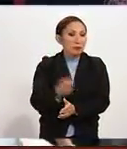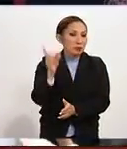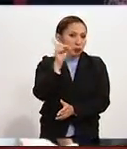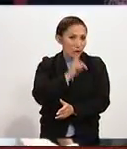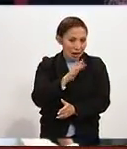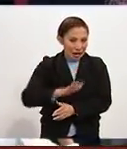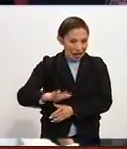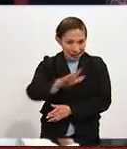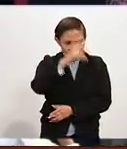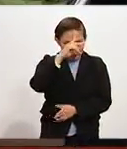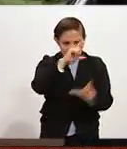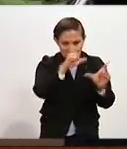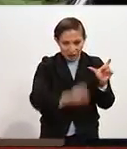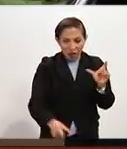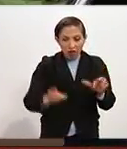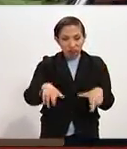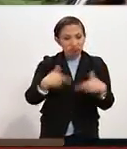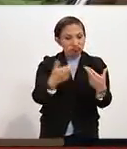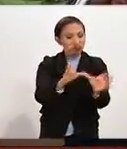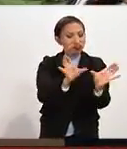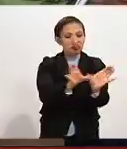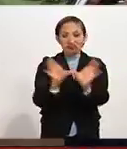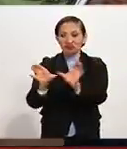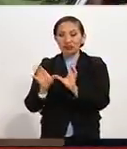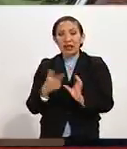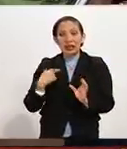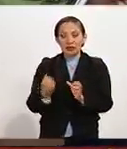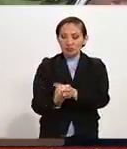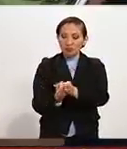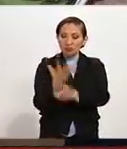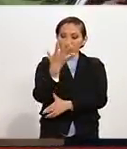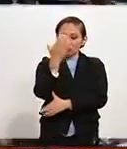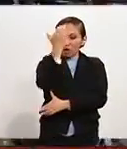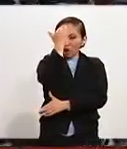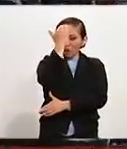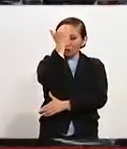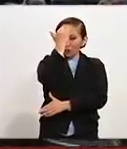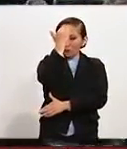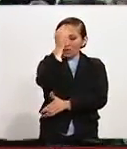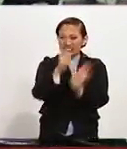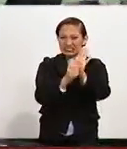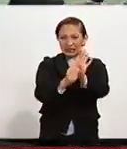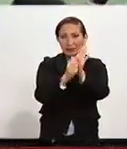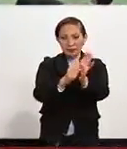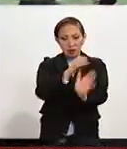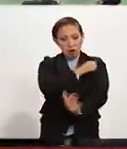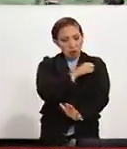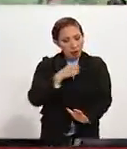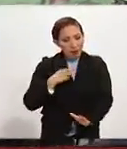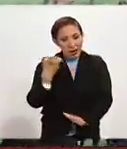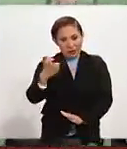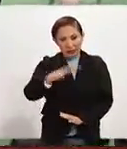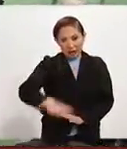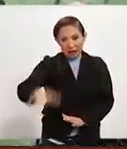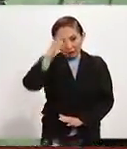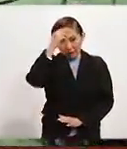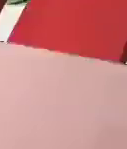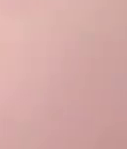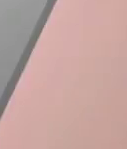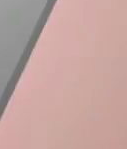país, entregó reconocimientos y encendió la lámpara del conocimiento, símbolo del compromiso de este sector.